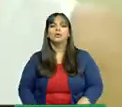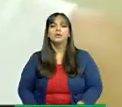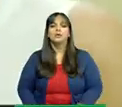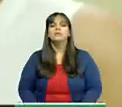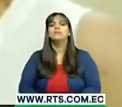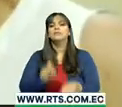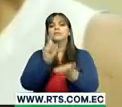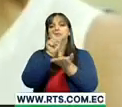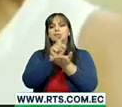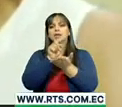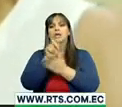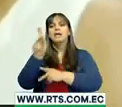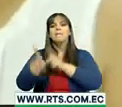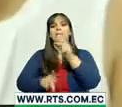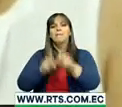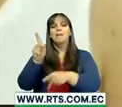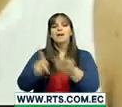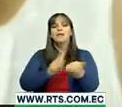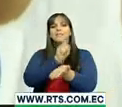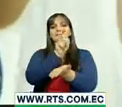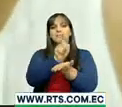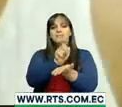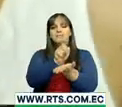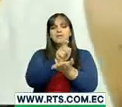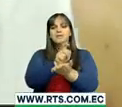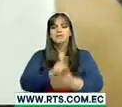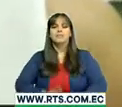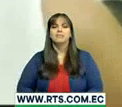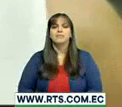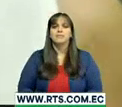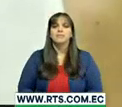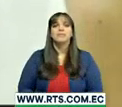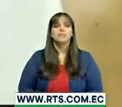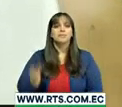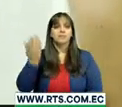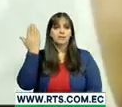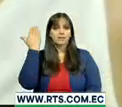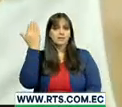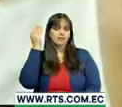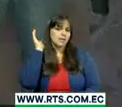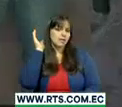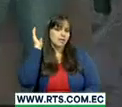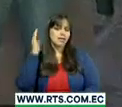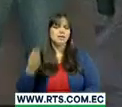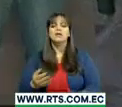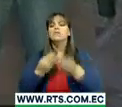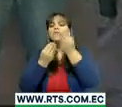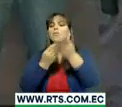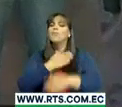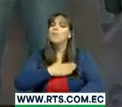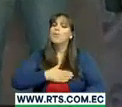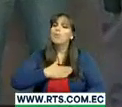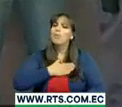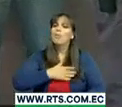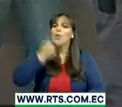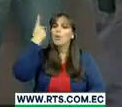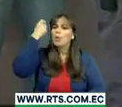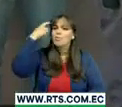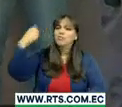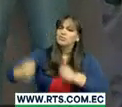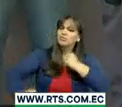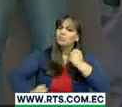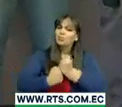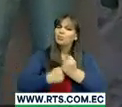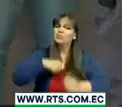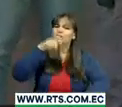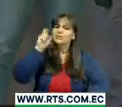Guayas. Viteri no desaprovechó la oportunidad para insistir sobre la necesidad de implementar el